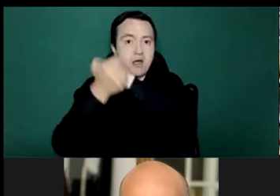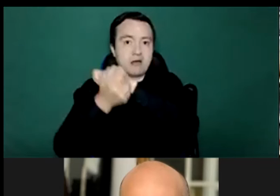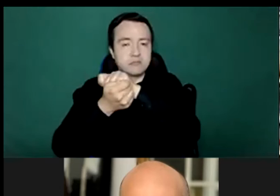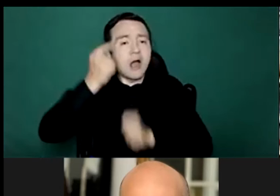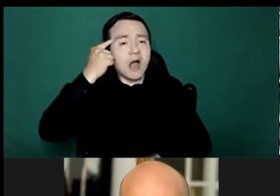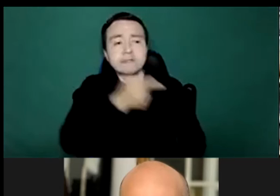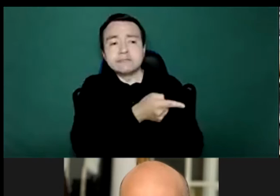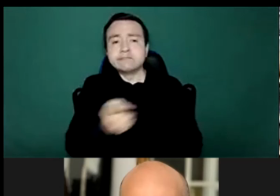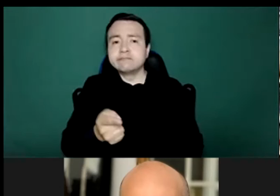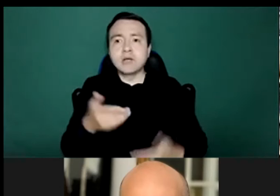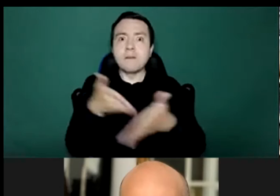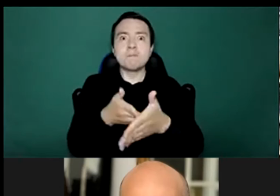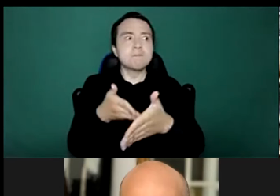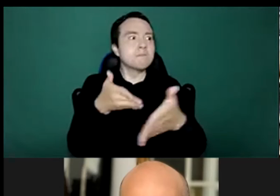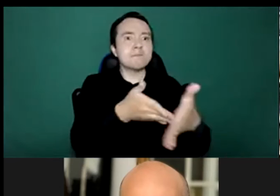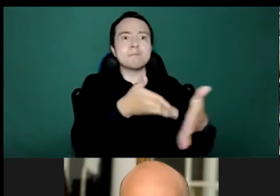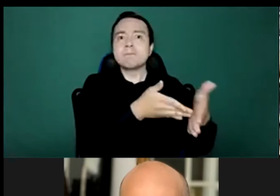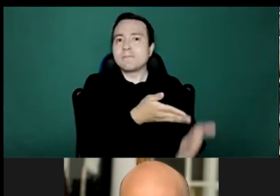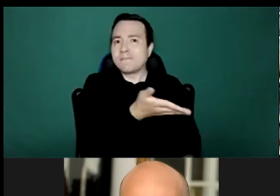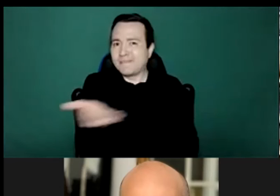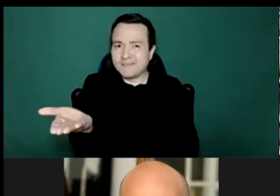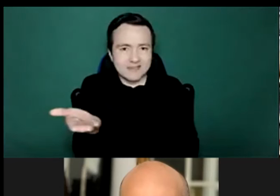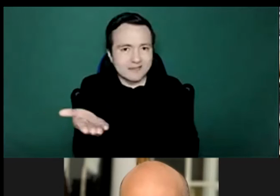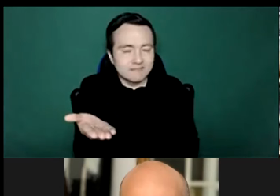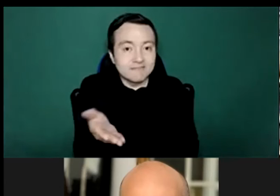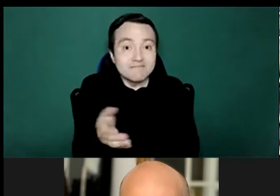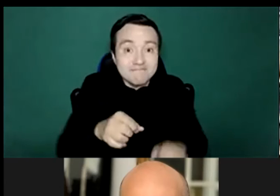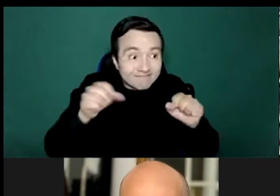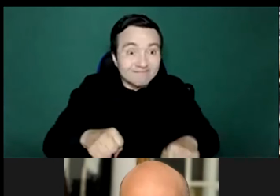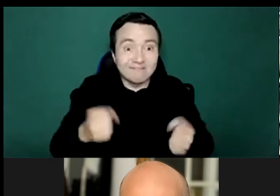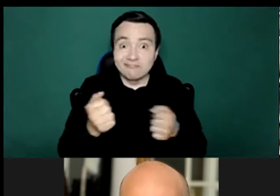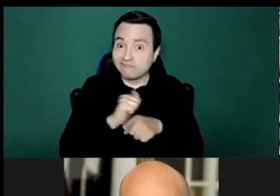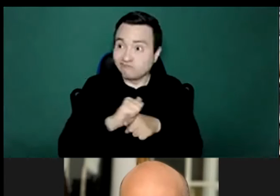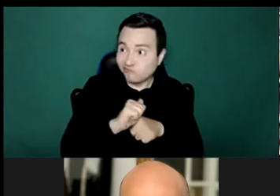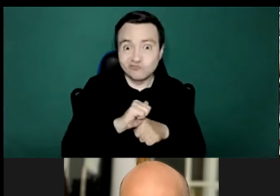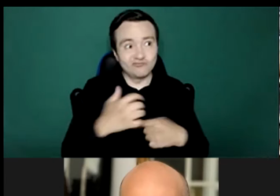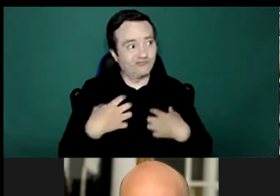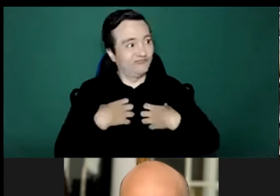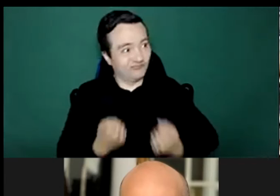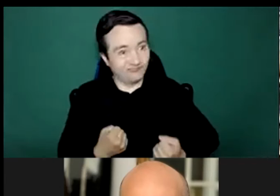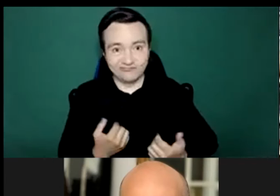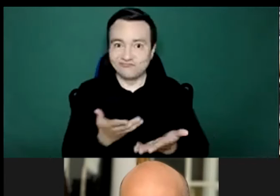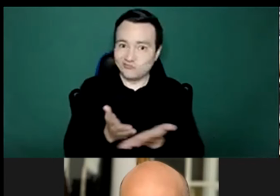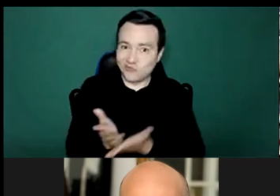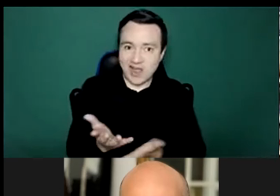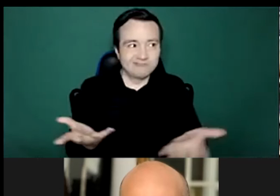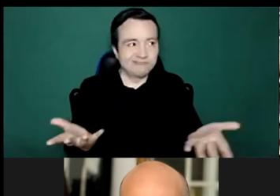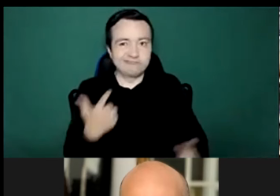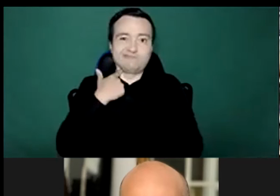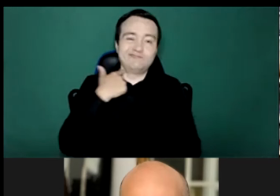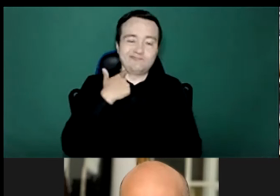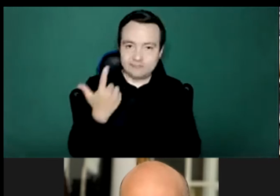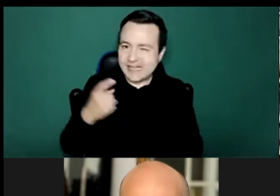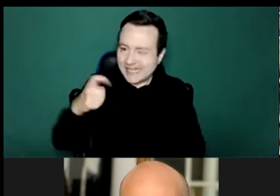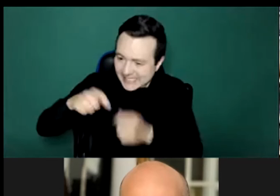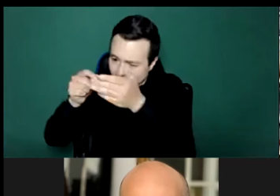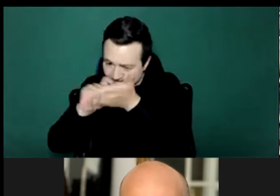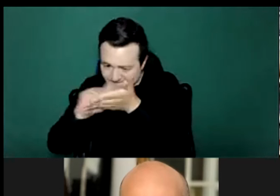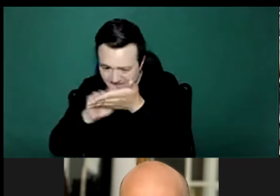el ejercicio al derecho a la salud. Las funciones esenciales de salud pública renovadas se